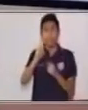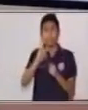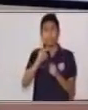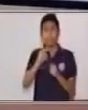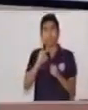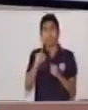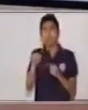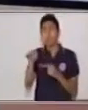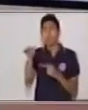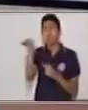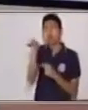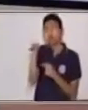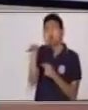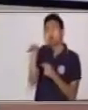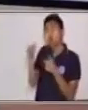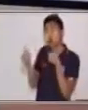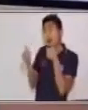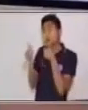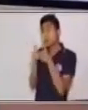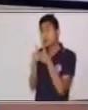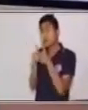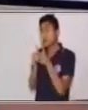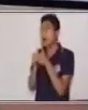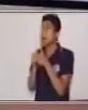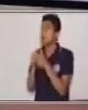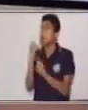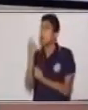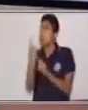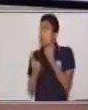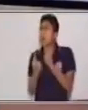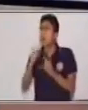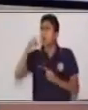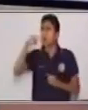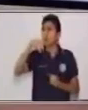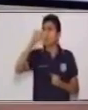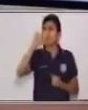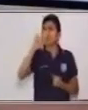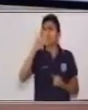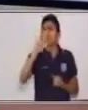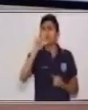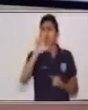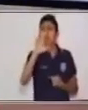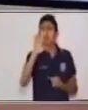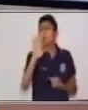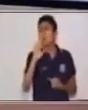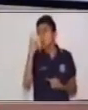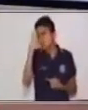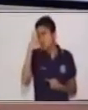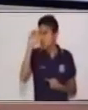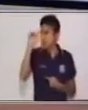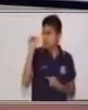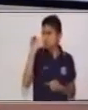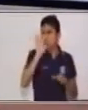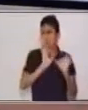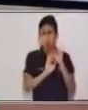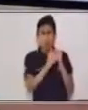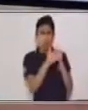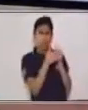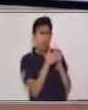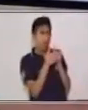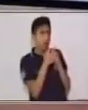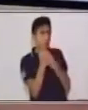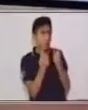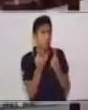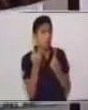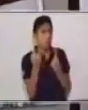Zonas aledañas, uno tiene que ser núcleo. ¿Cuál va a ser el núcleo? La parte eje. ¿Será que va a ser zonas o va a ser